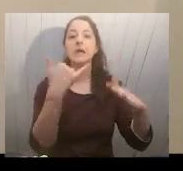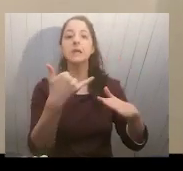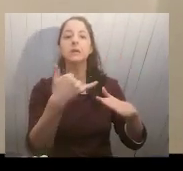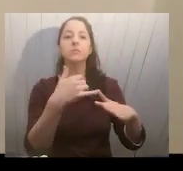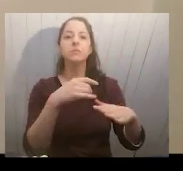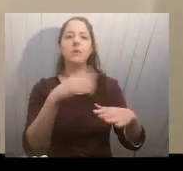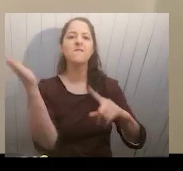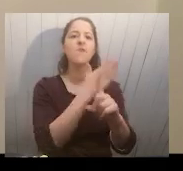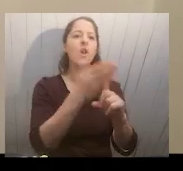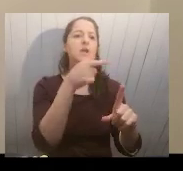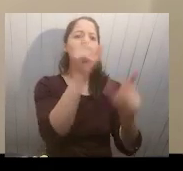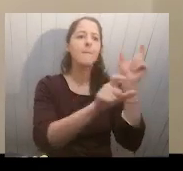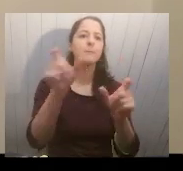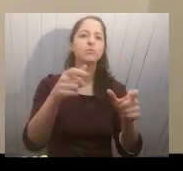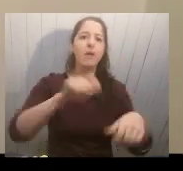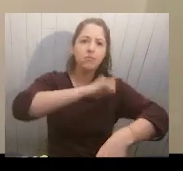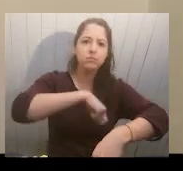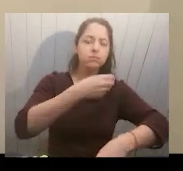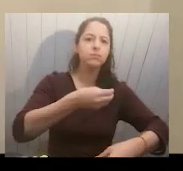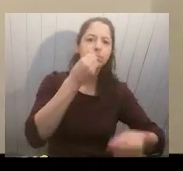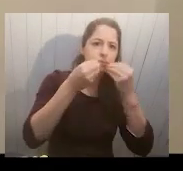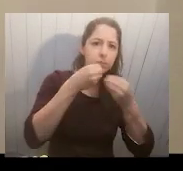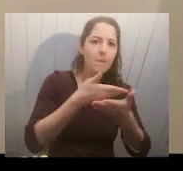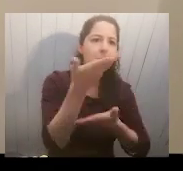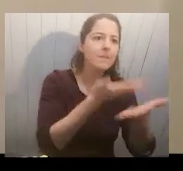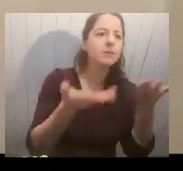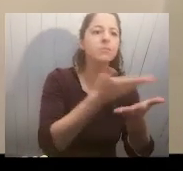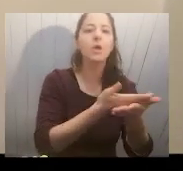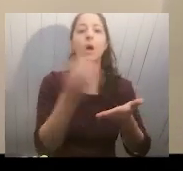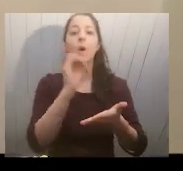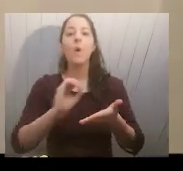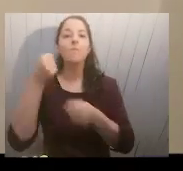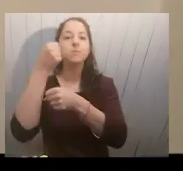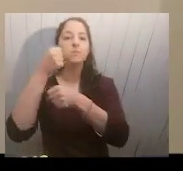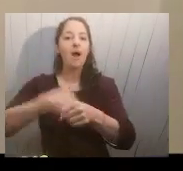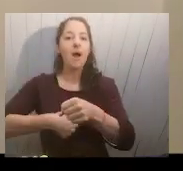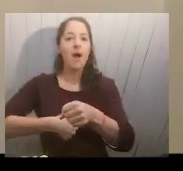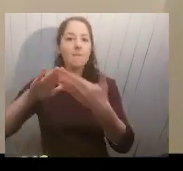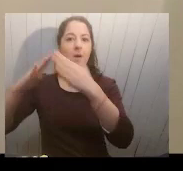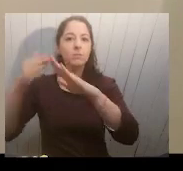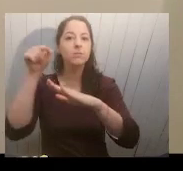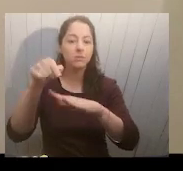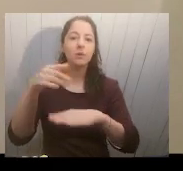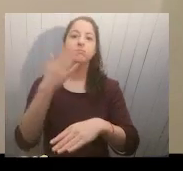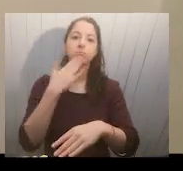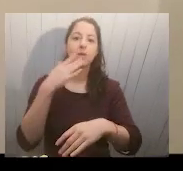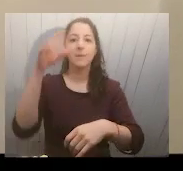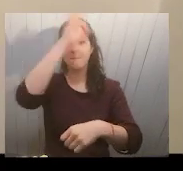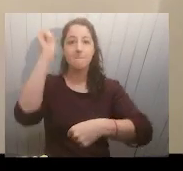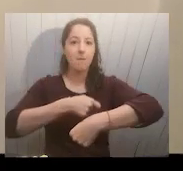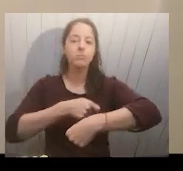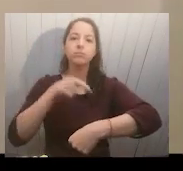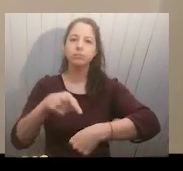ollas comunes y las manifestaciones por el hambre en las poblaciones, en las comunidades y los mapuche.